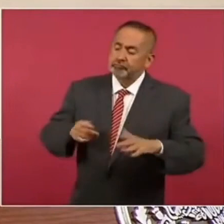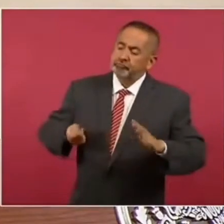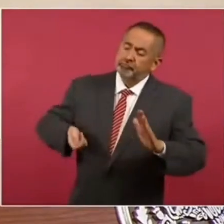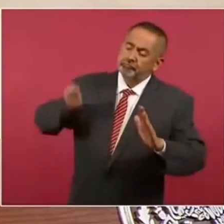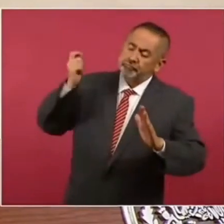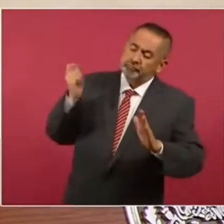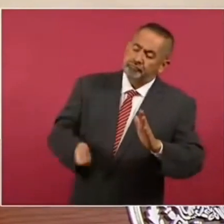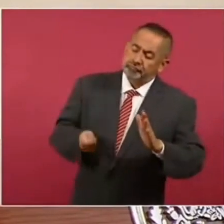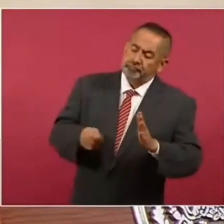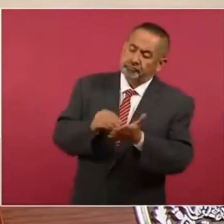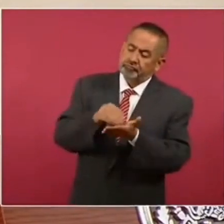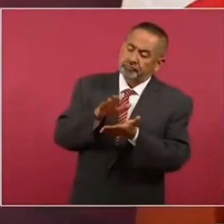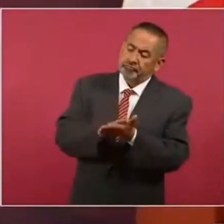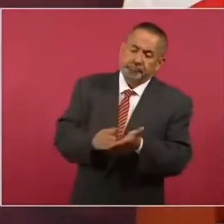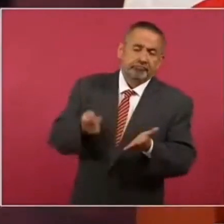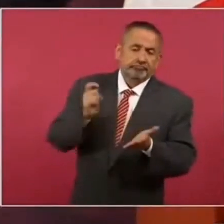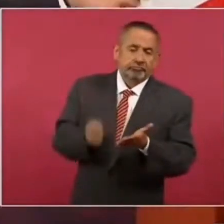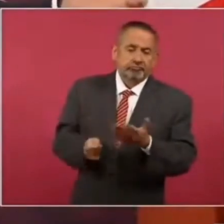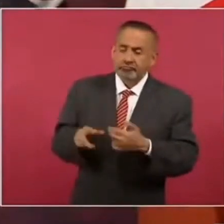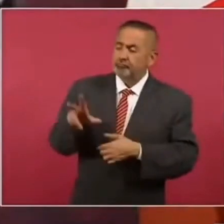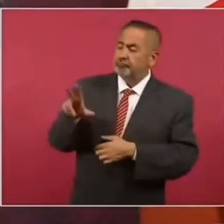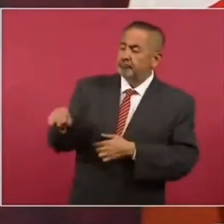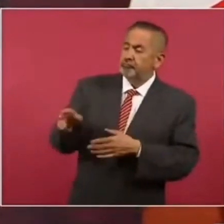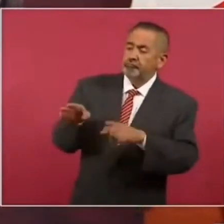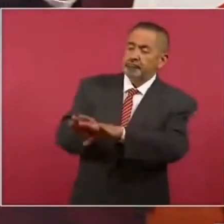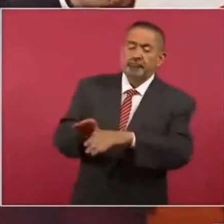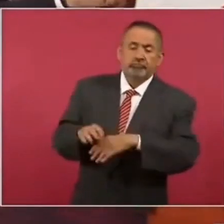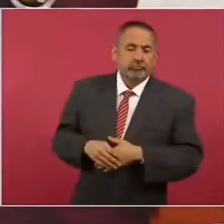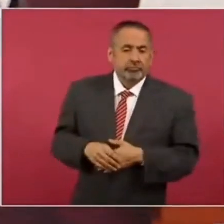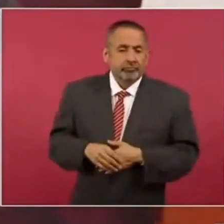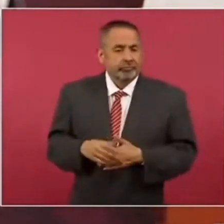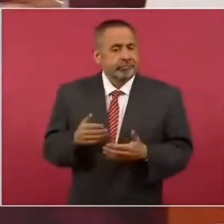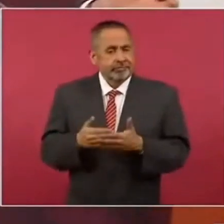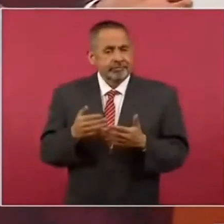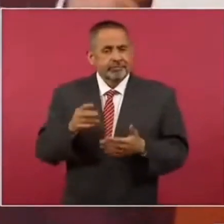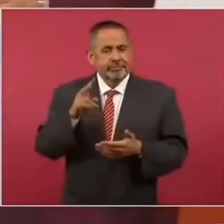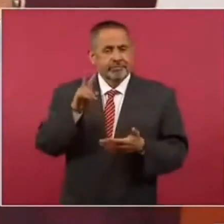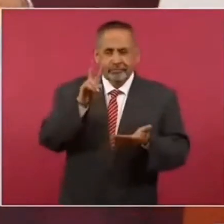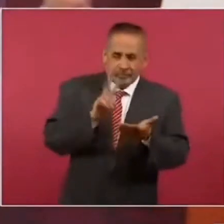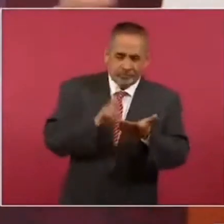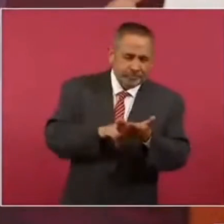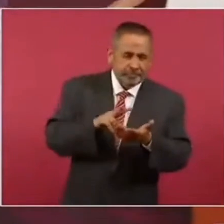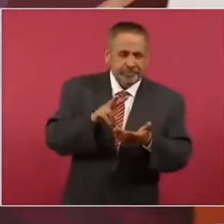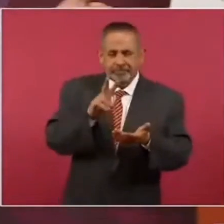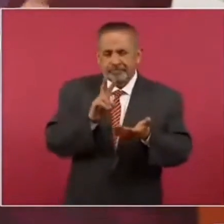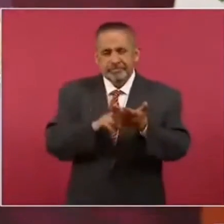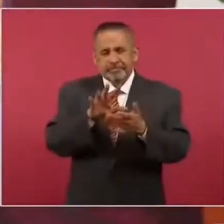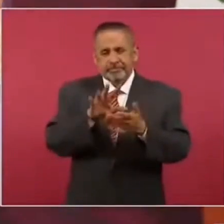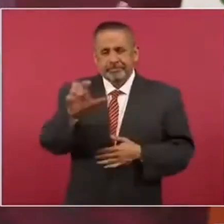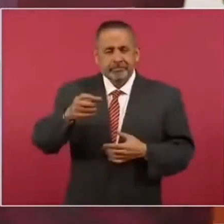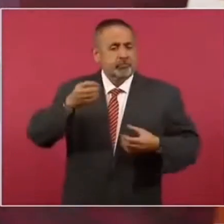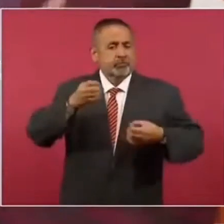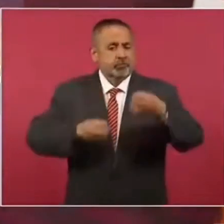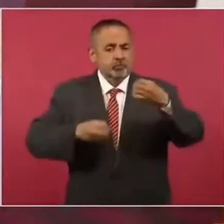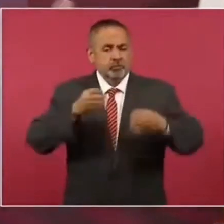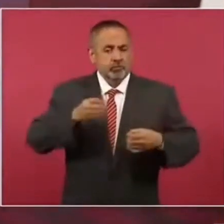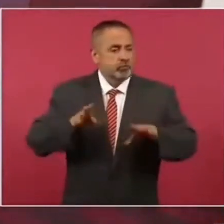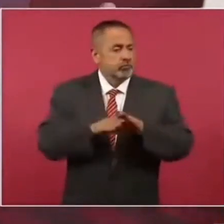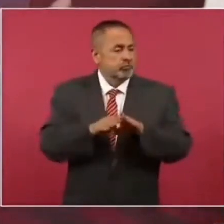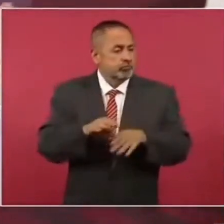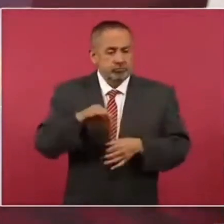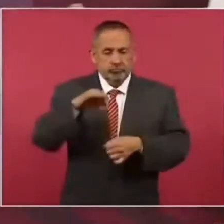resuelve de que ahora los 1.500, 2.000 jueces van a ser